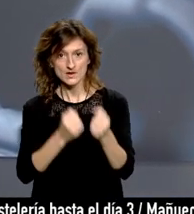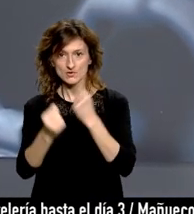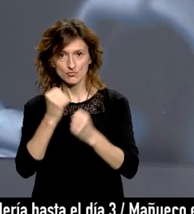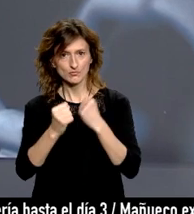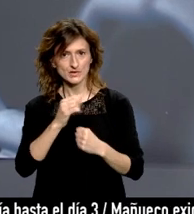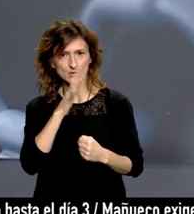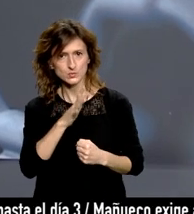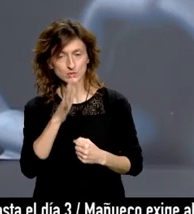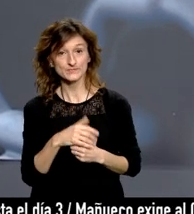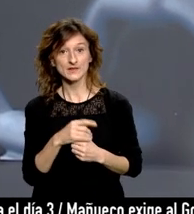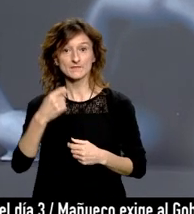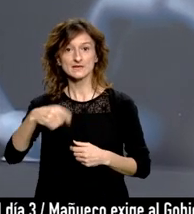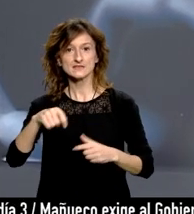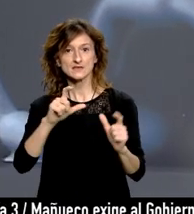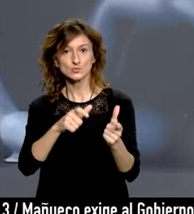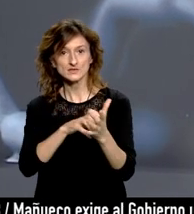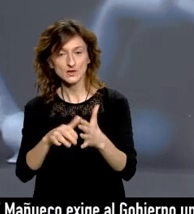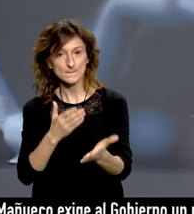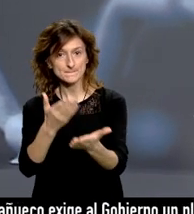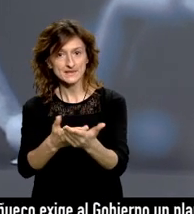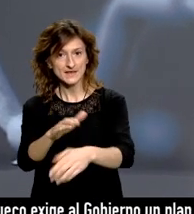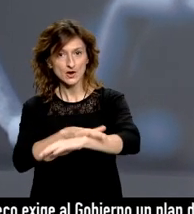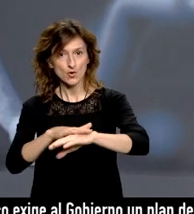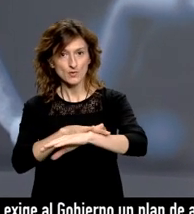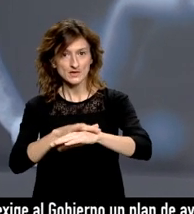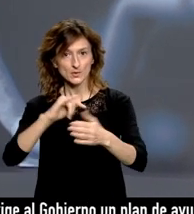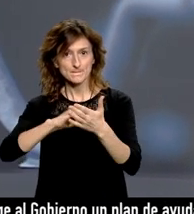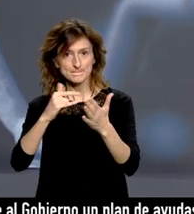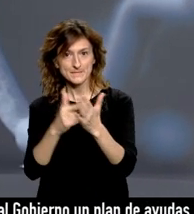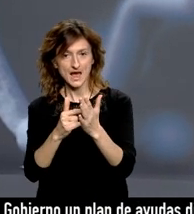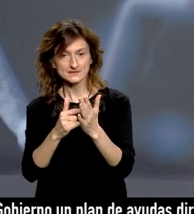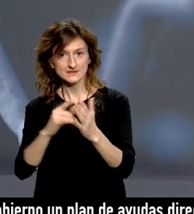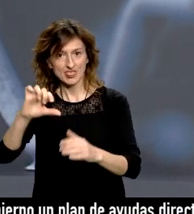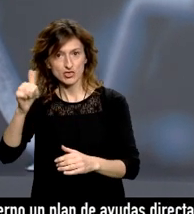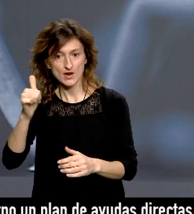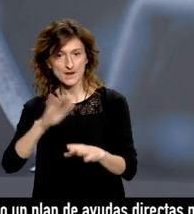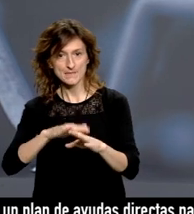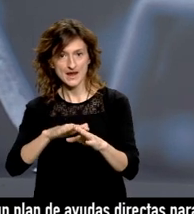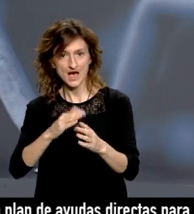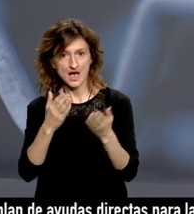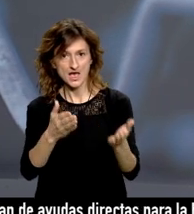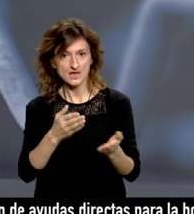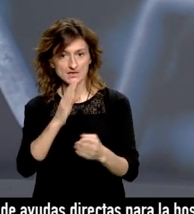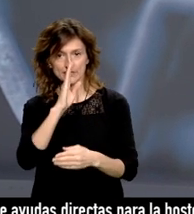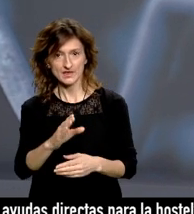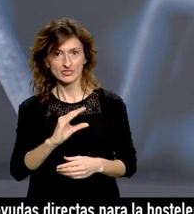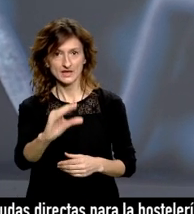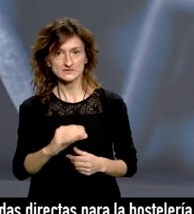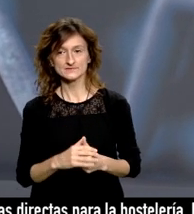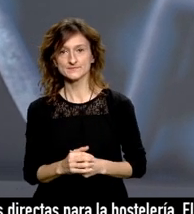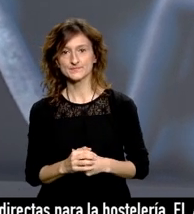son tremendas. El presidente de la Junta le ha pedido ya al Gobierno un plan de choque nacional que contemple ayudas